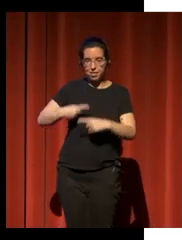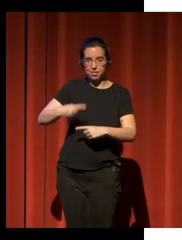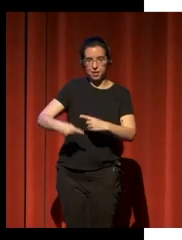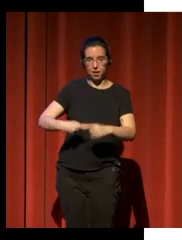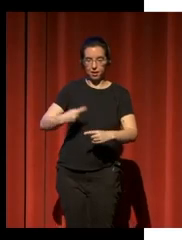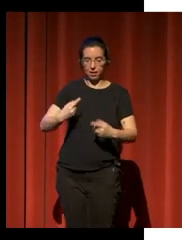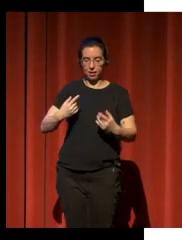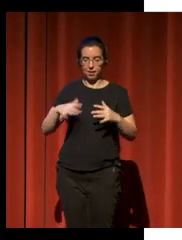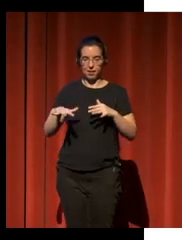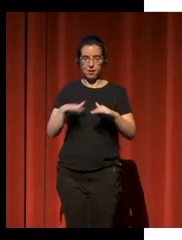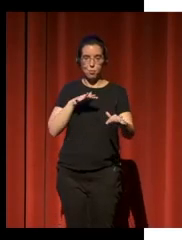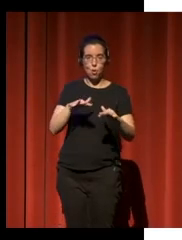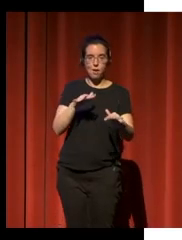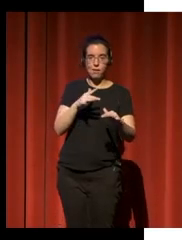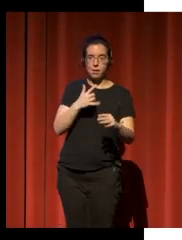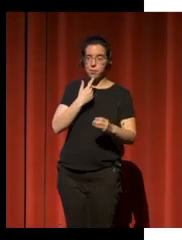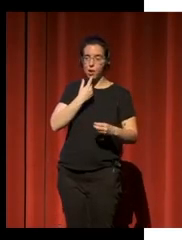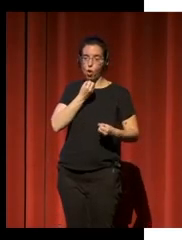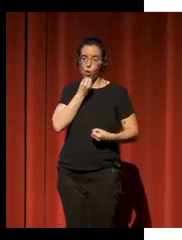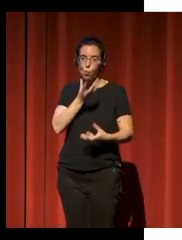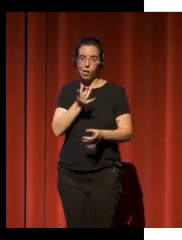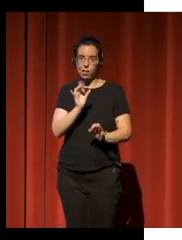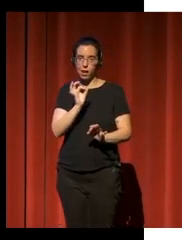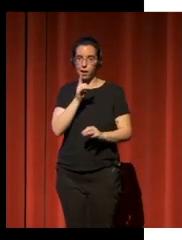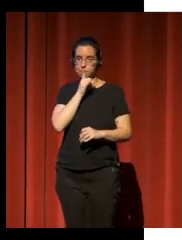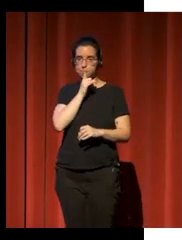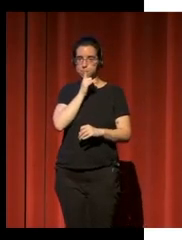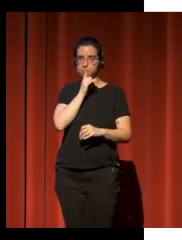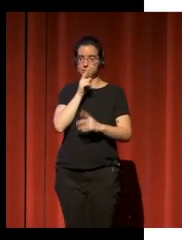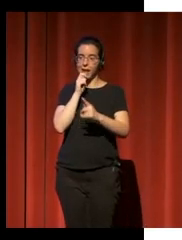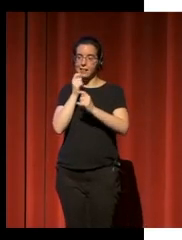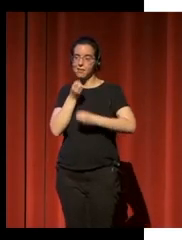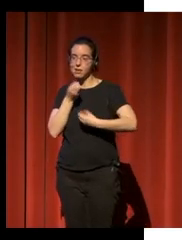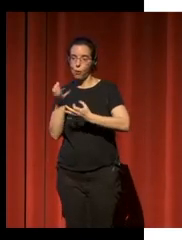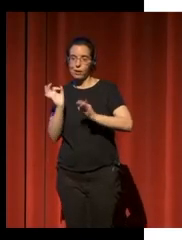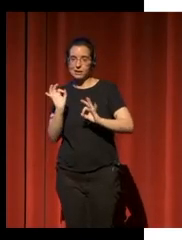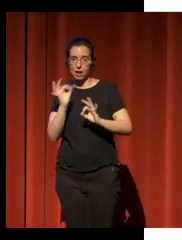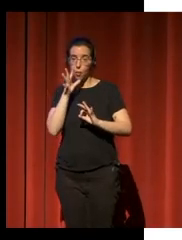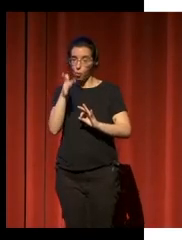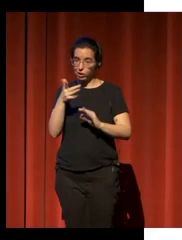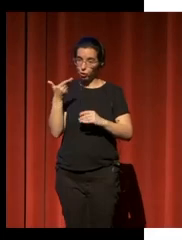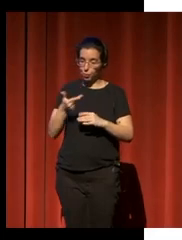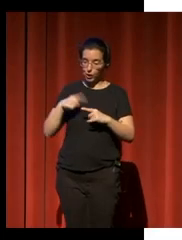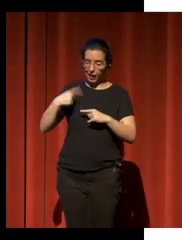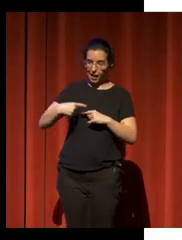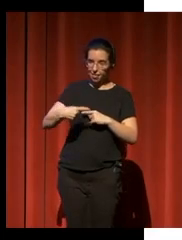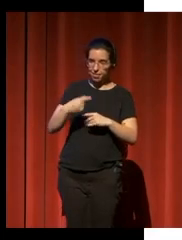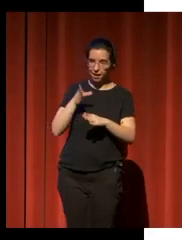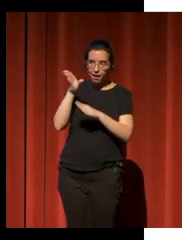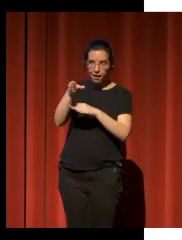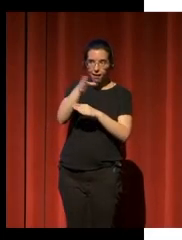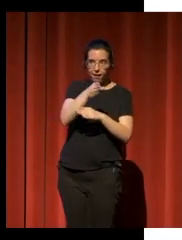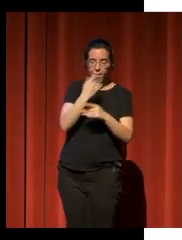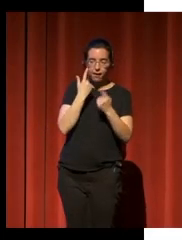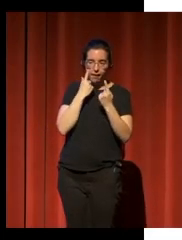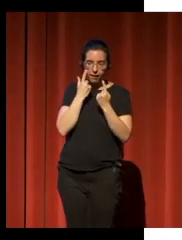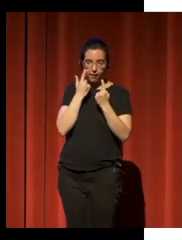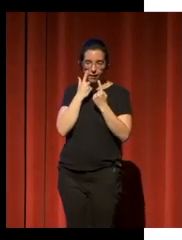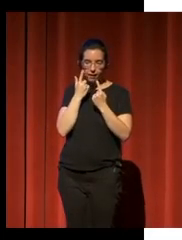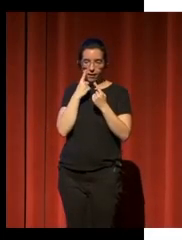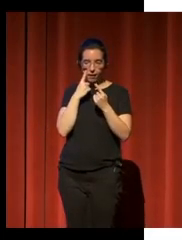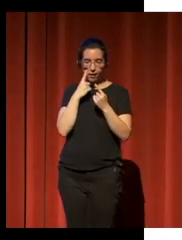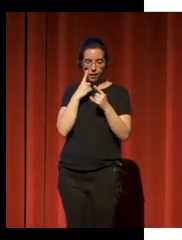cosas que no decimos o no queremos decir en en entrevistas no de ahí la importancia de acudir a los contextos situados